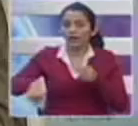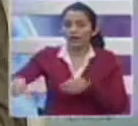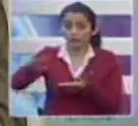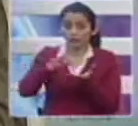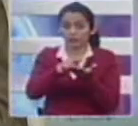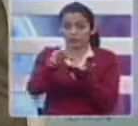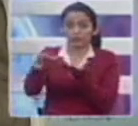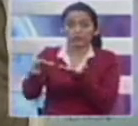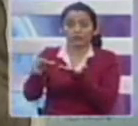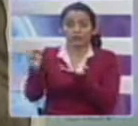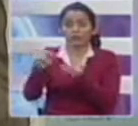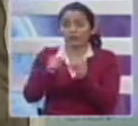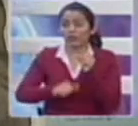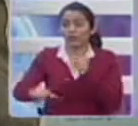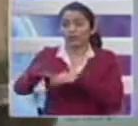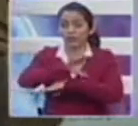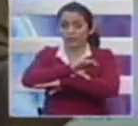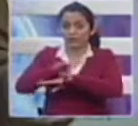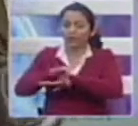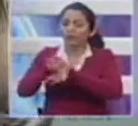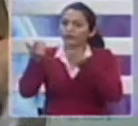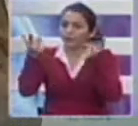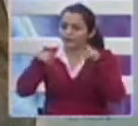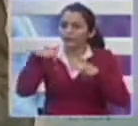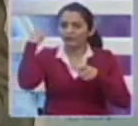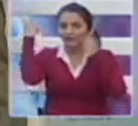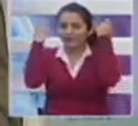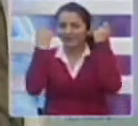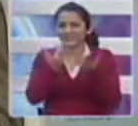parroquias rurales de las 33 y previo a esto se hizo